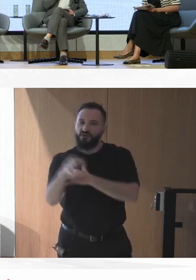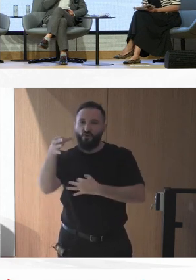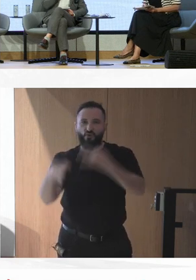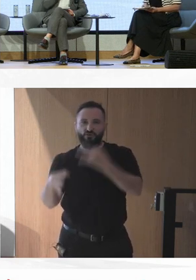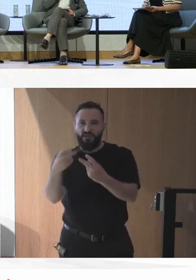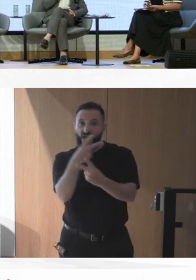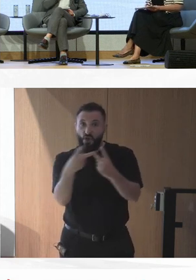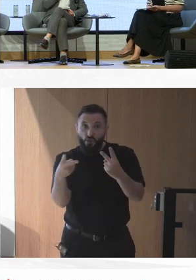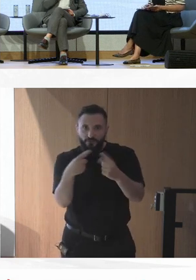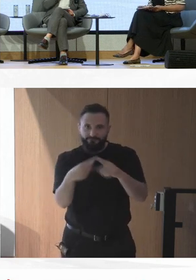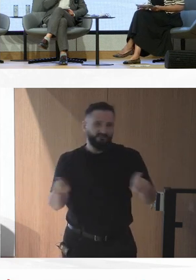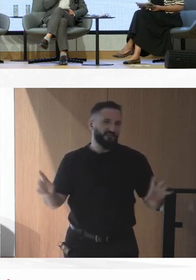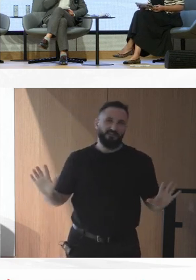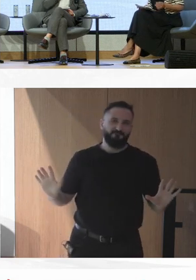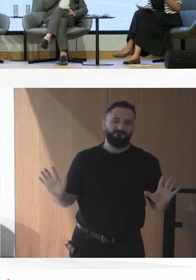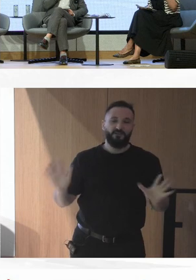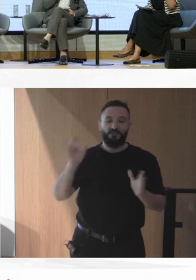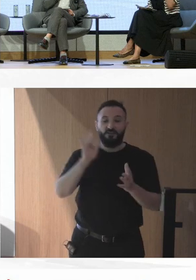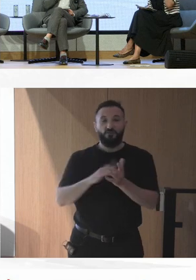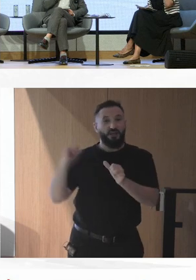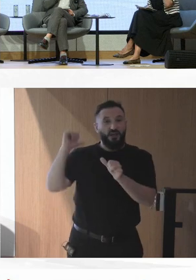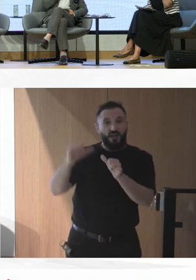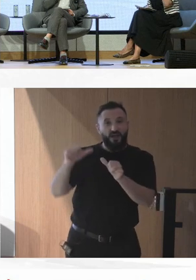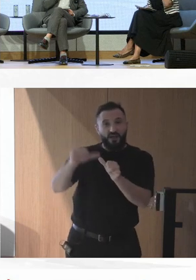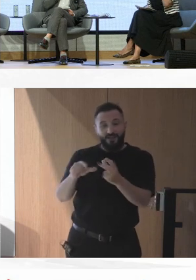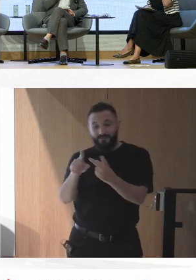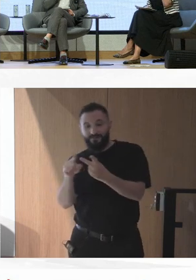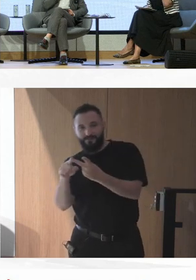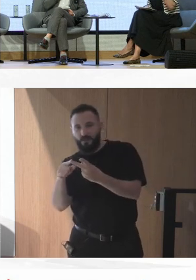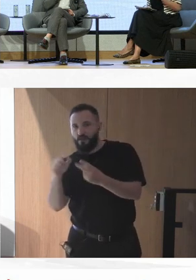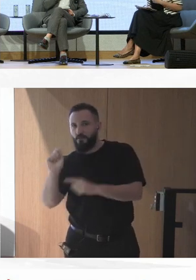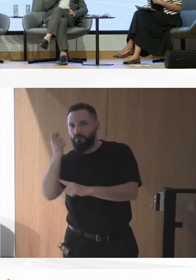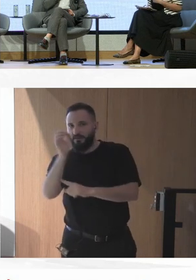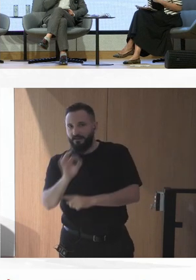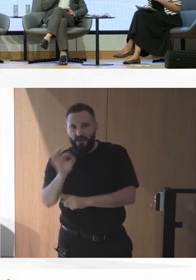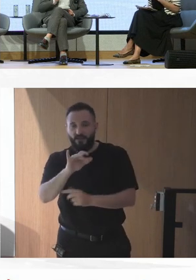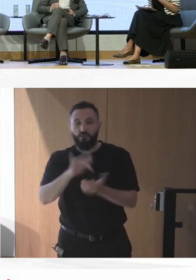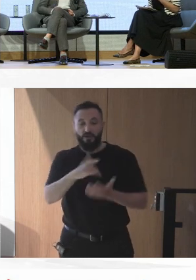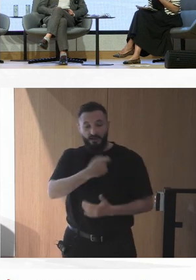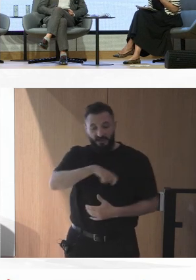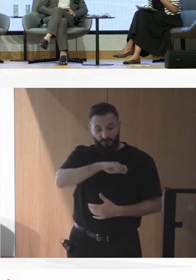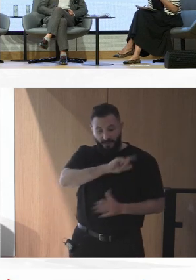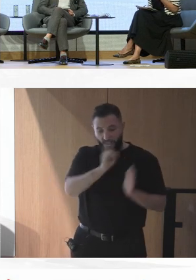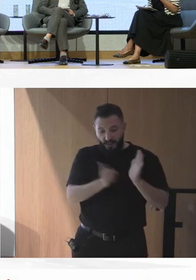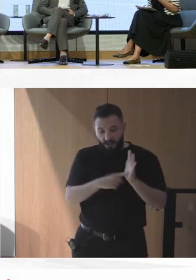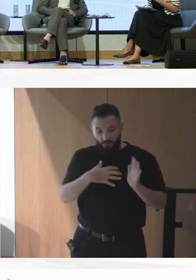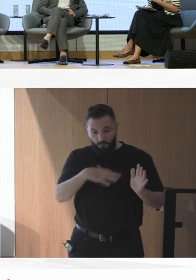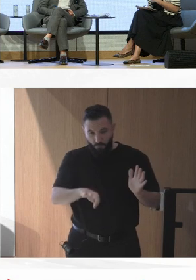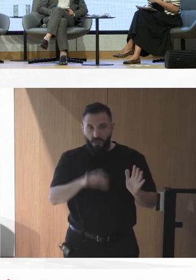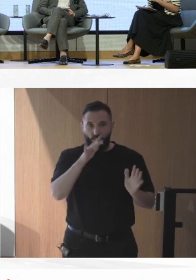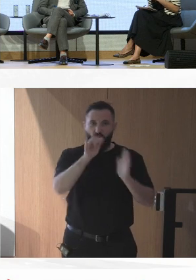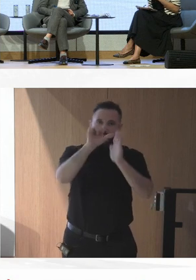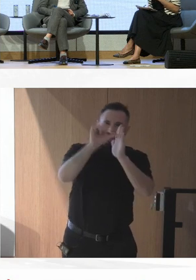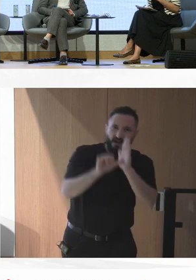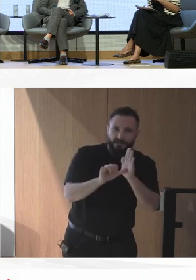¿no?, y de hecho esto pues no ha venido sucediendo, ¿no?, en España, aunque existían posibilidades legales de hacerlo, porque ya había algún